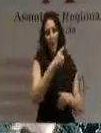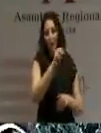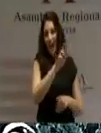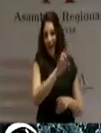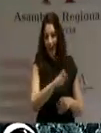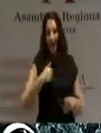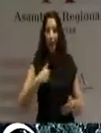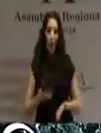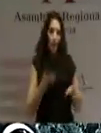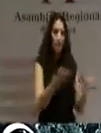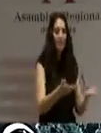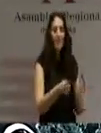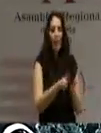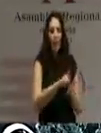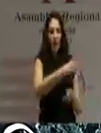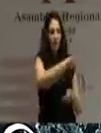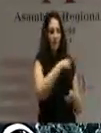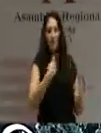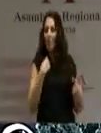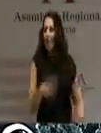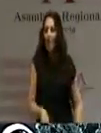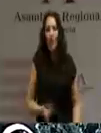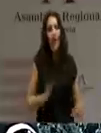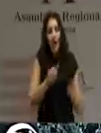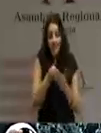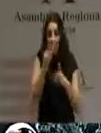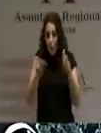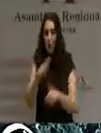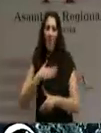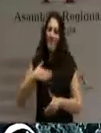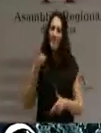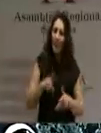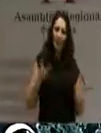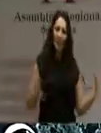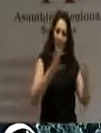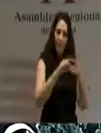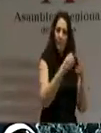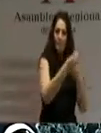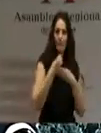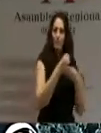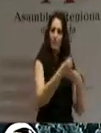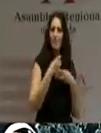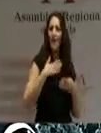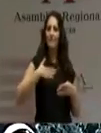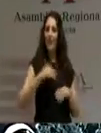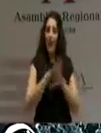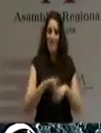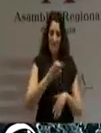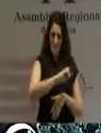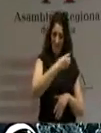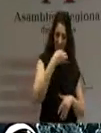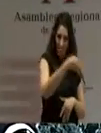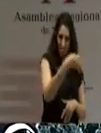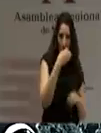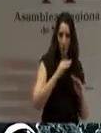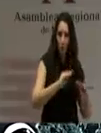hecho yo en nombre del Partido Popular, la que se esperaban los ciudadanos. Qué oportunidad perdida cuando, además, en su primera intervención, a